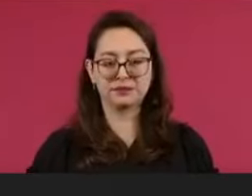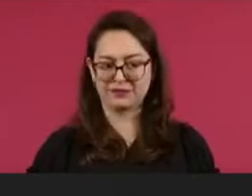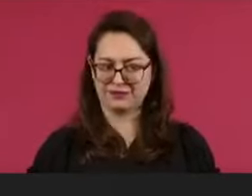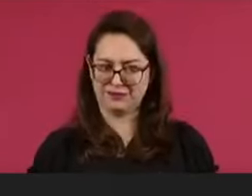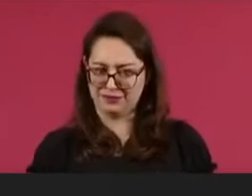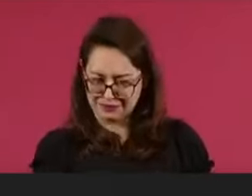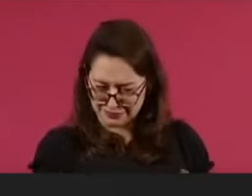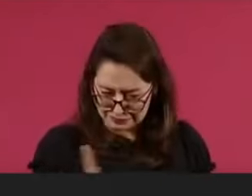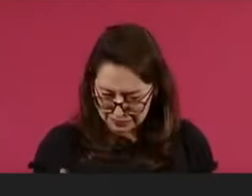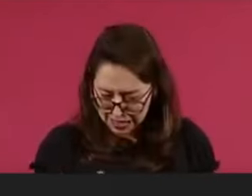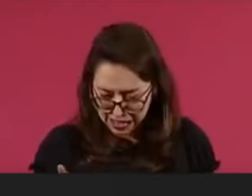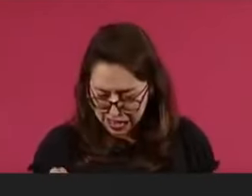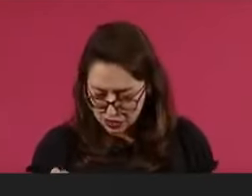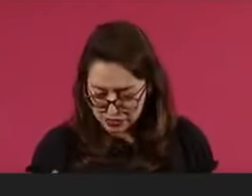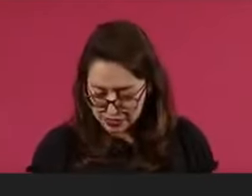es.